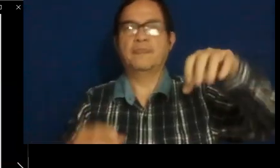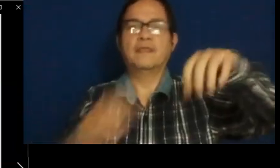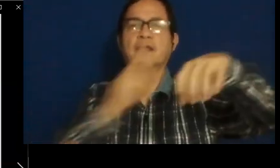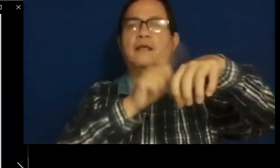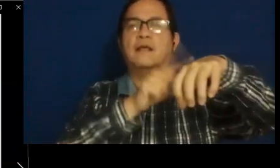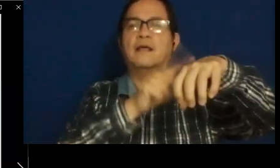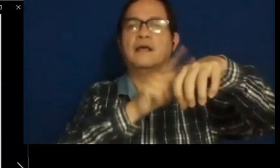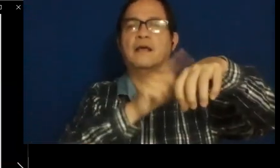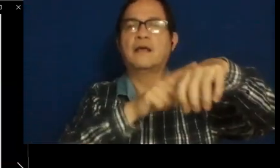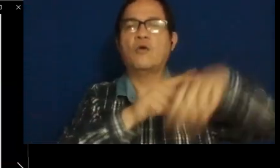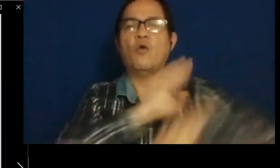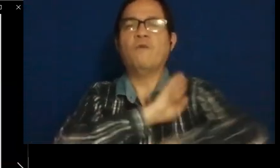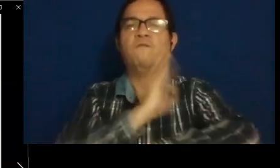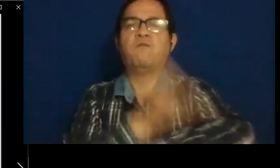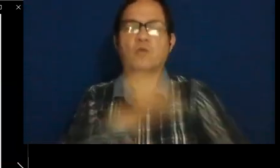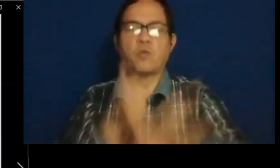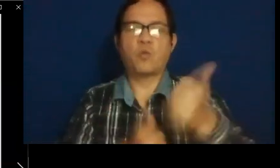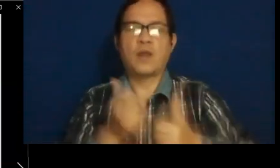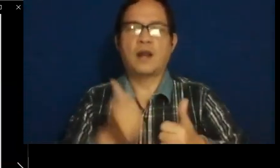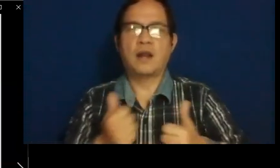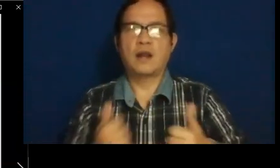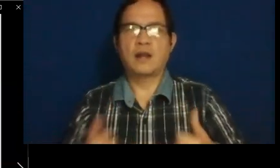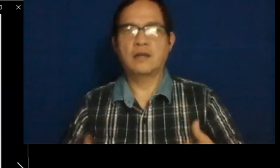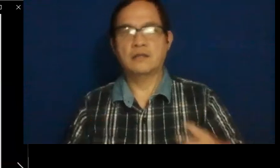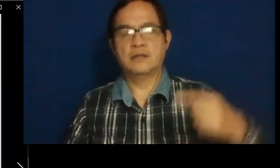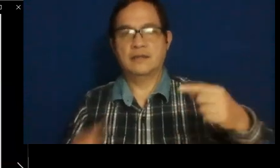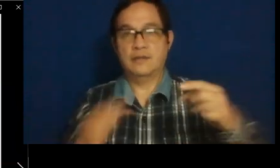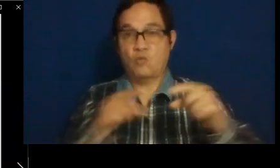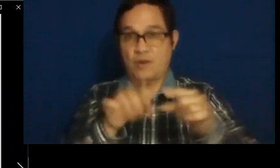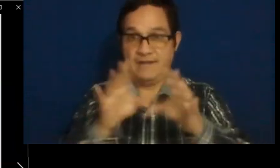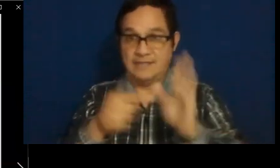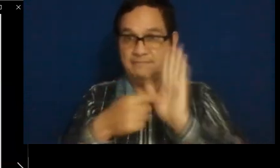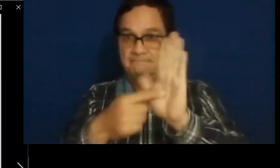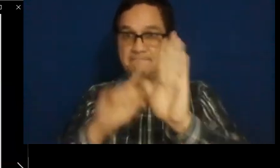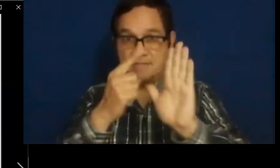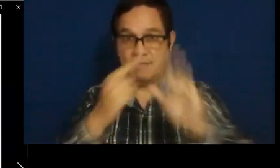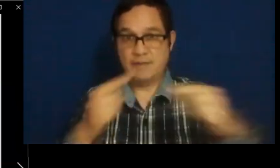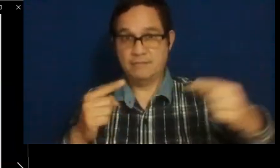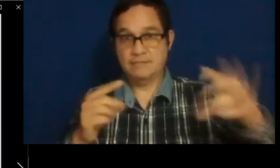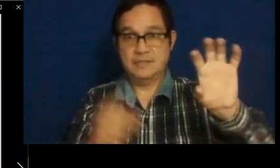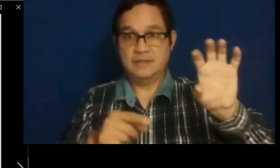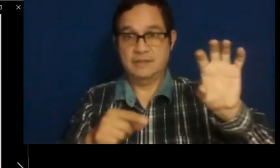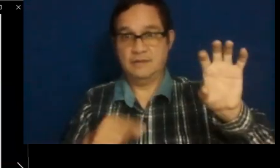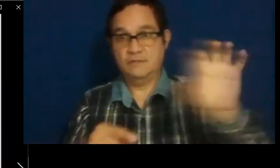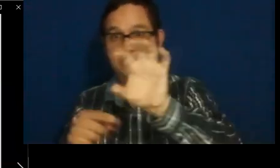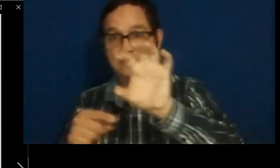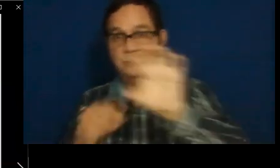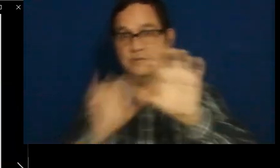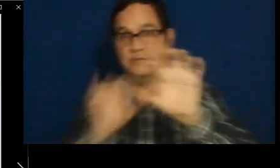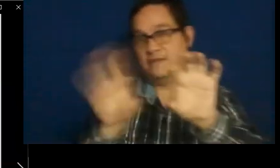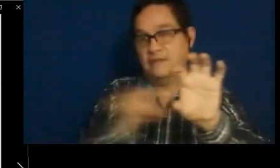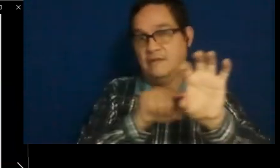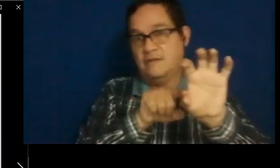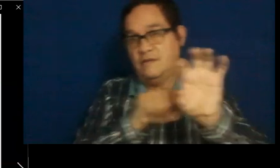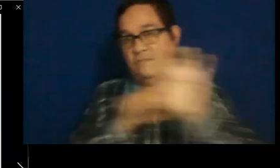serían entonces las fuerzas que intervienen ahí? Entonces, primordialmente vamos a tener esta inicialmente, ¿listo? Que va en el sentido del